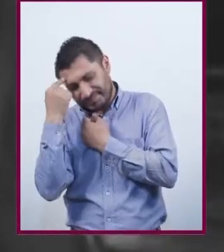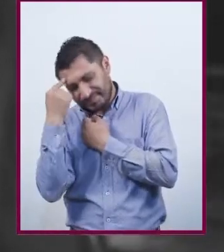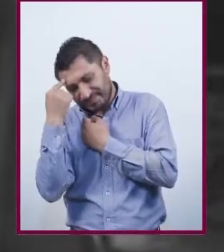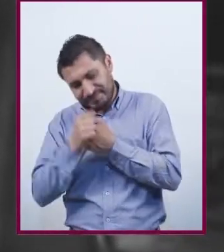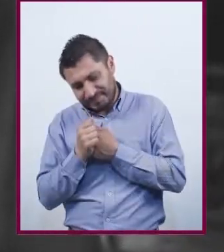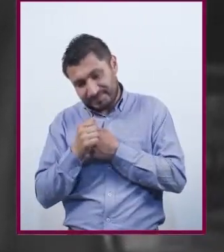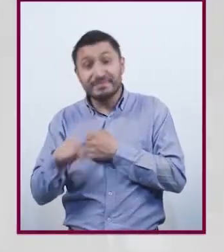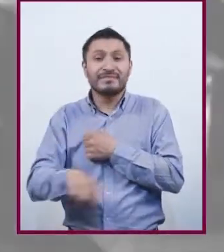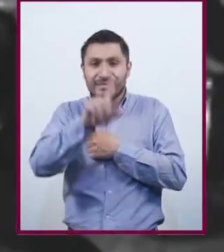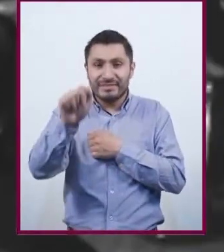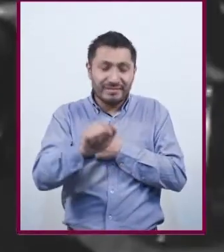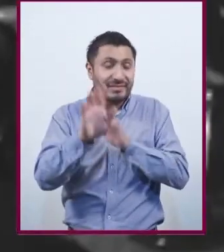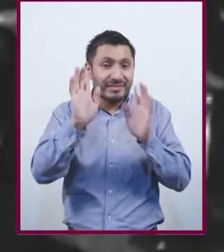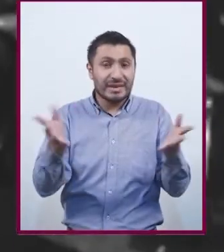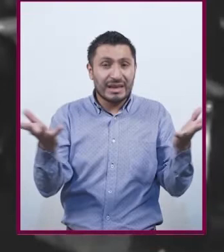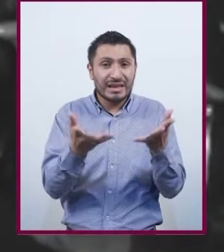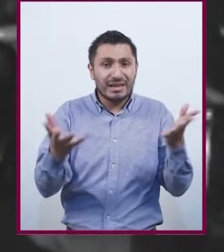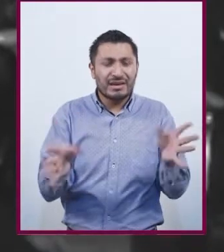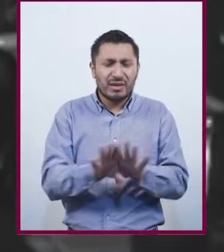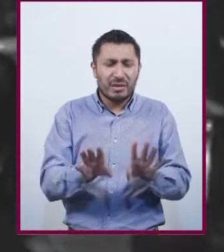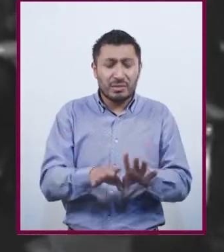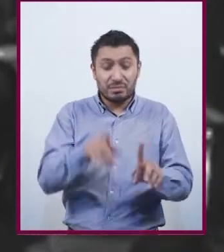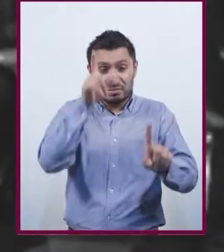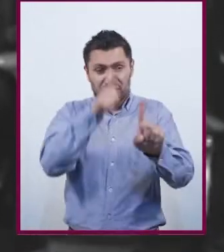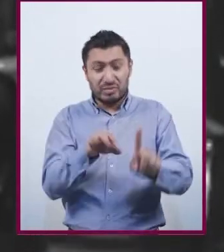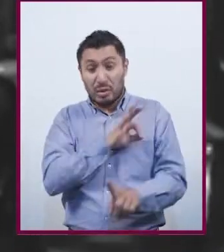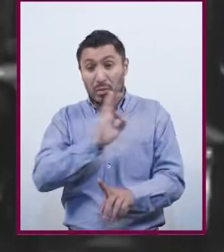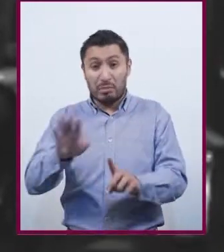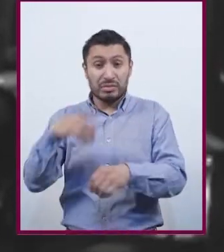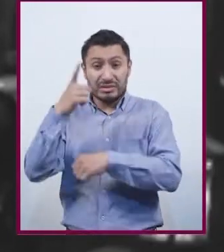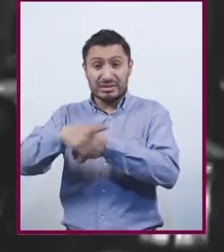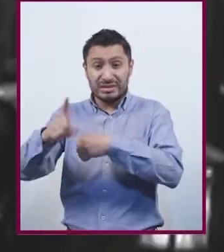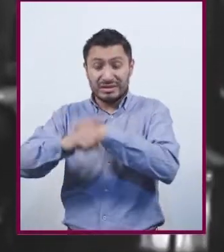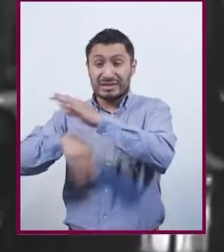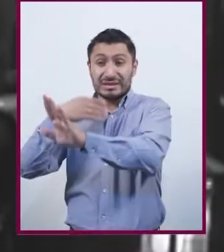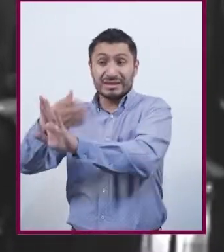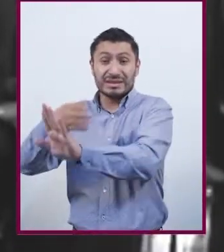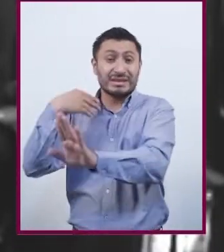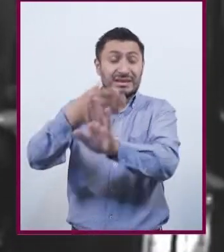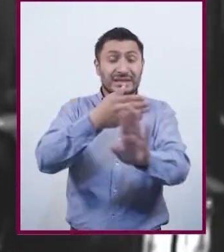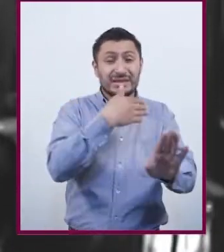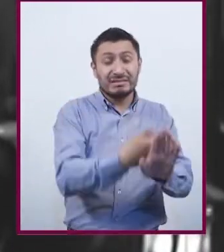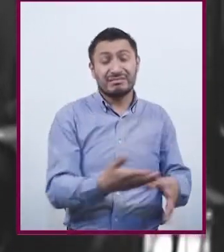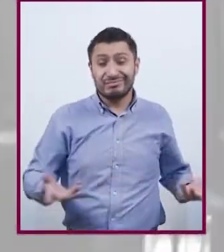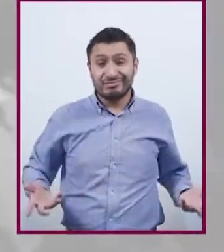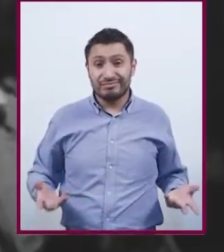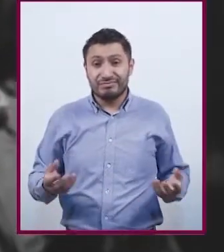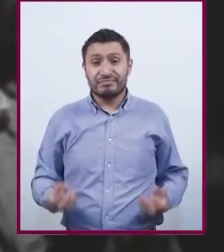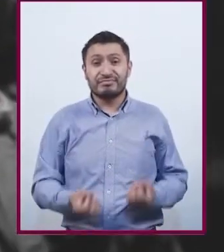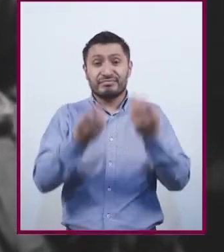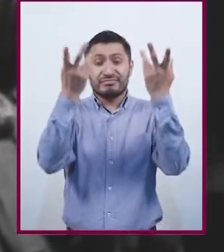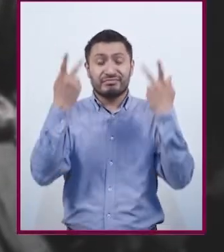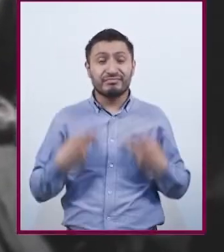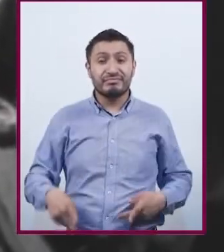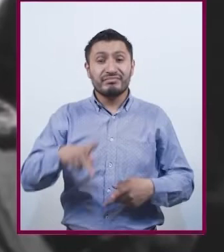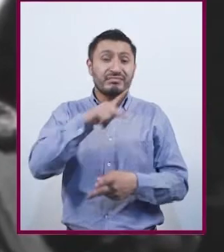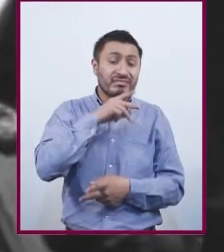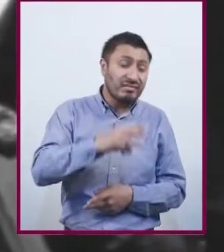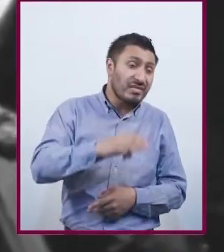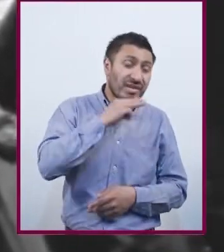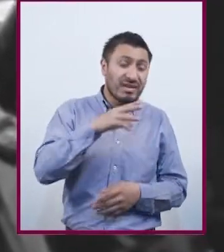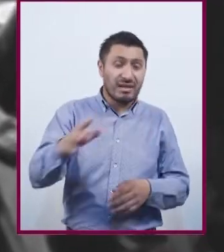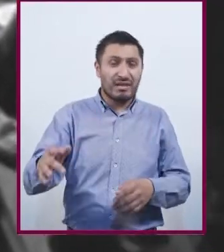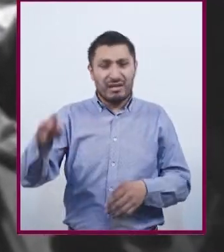a alimentar su mente. Después de todo, ha creado un ser que puede hacer daño a otras personas. ¿Cuántos